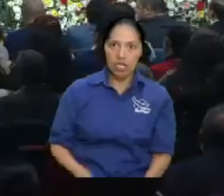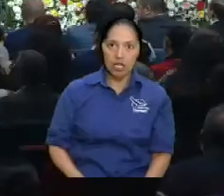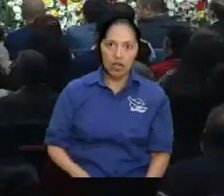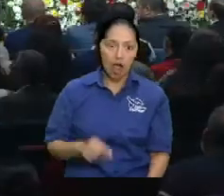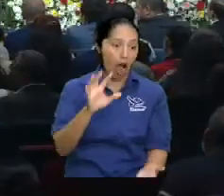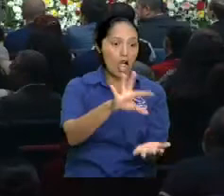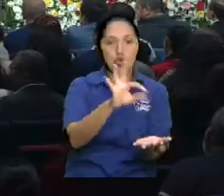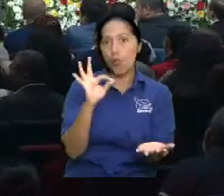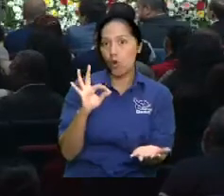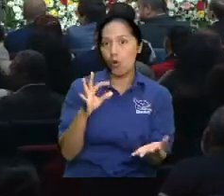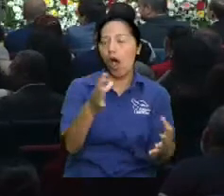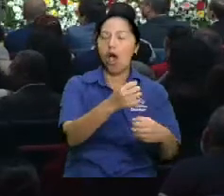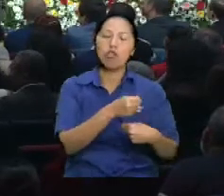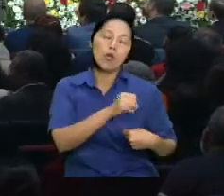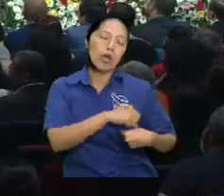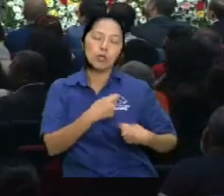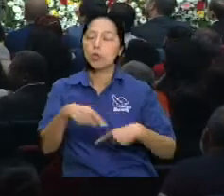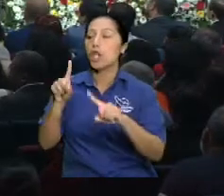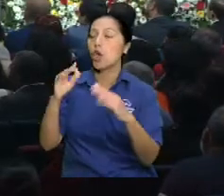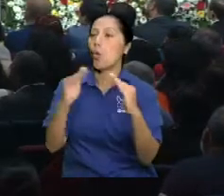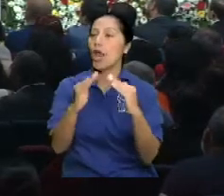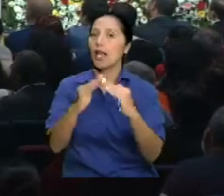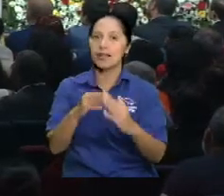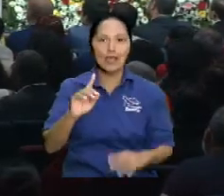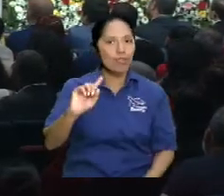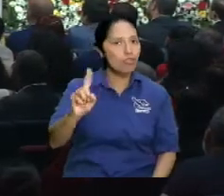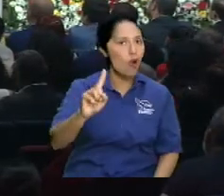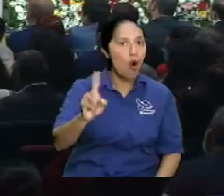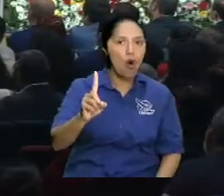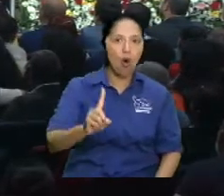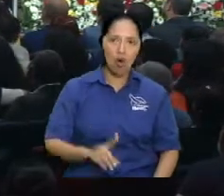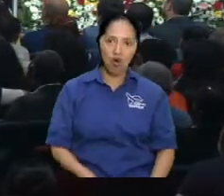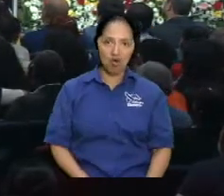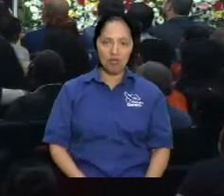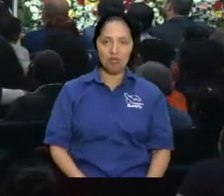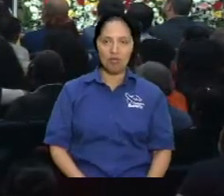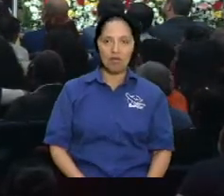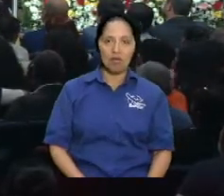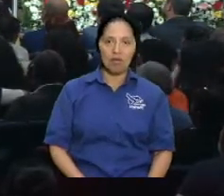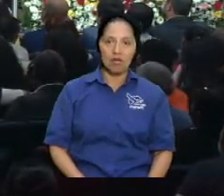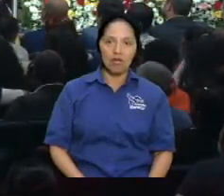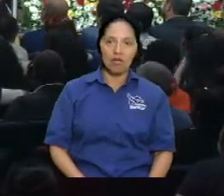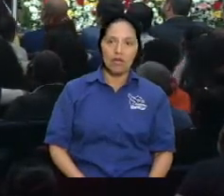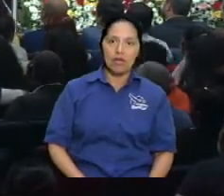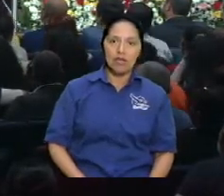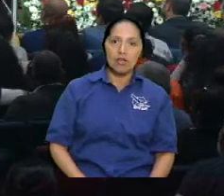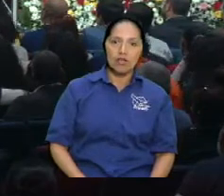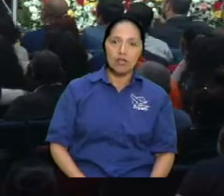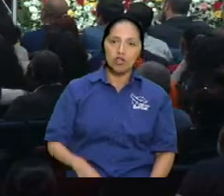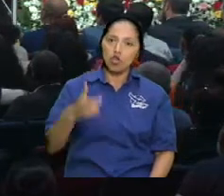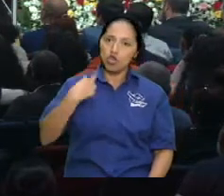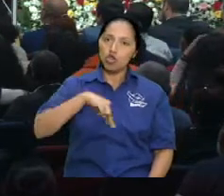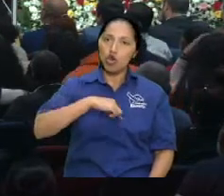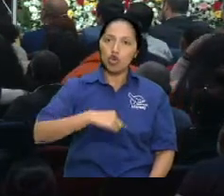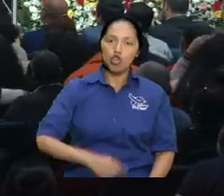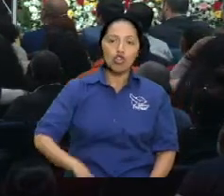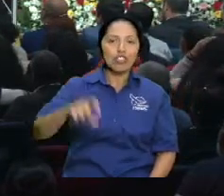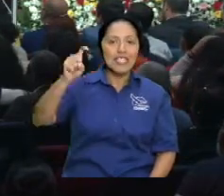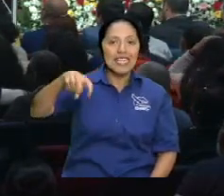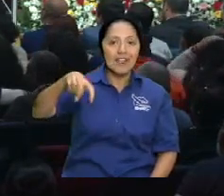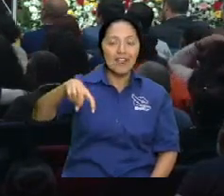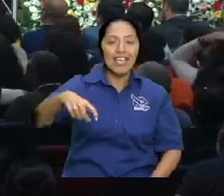Pero cuando el espíritu nos agarra, esa es una hazaña. Entonces uno dice, no, estoy haciendo mal. Es